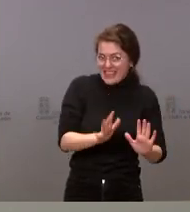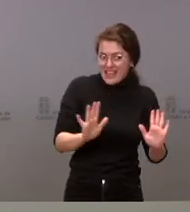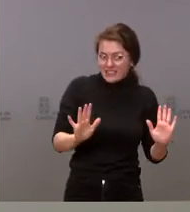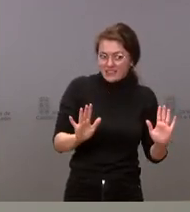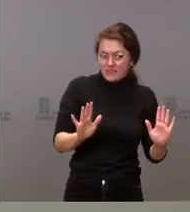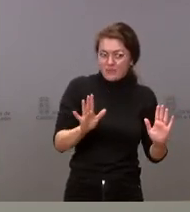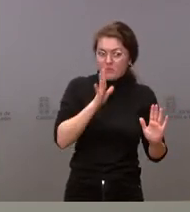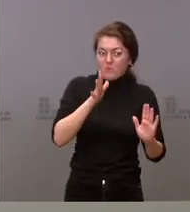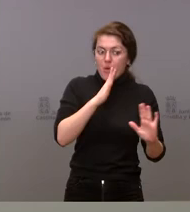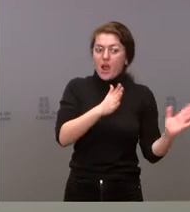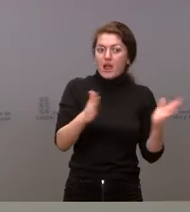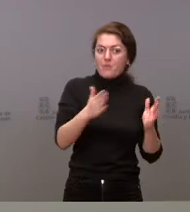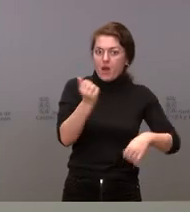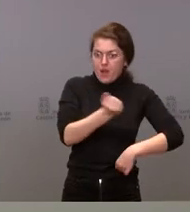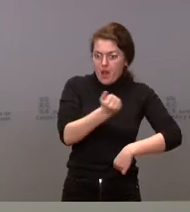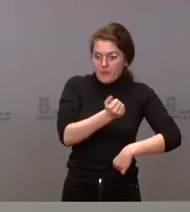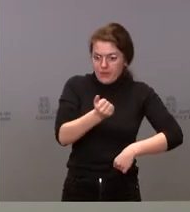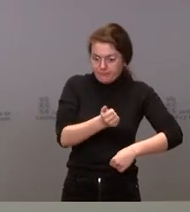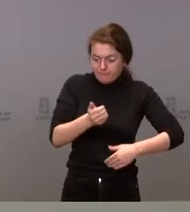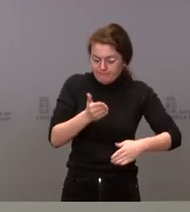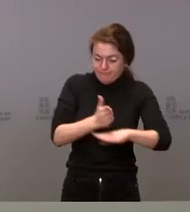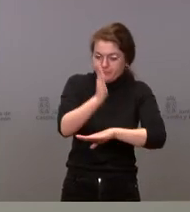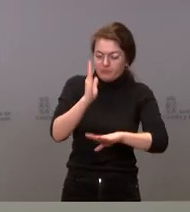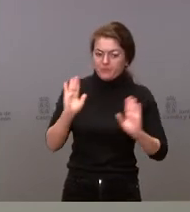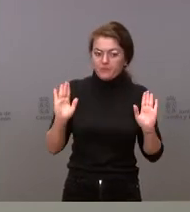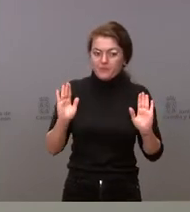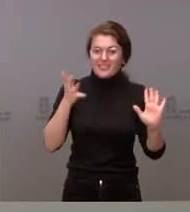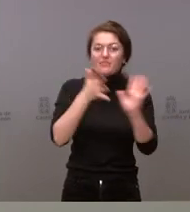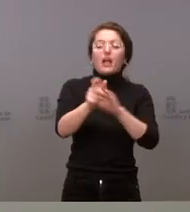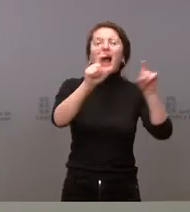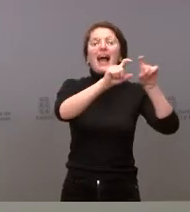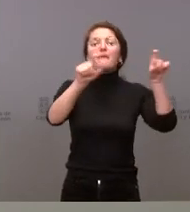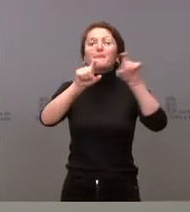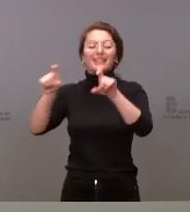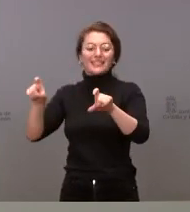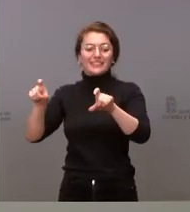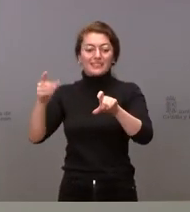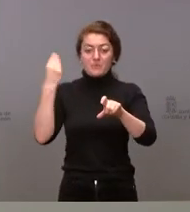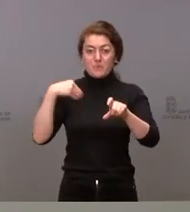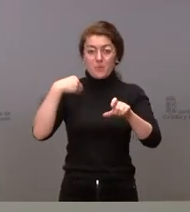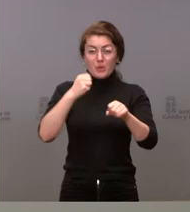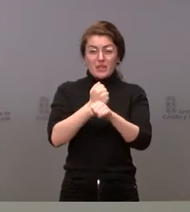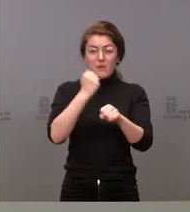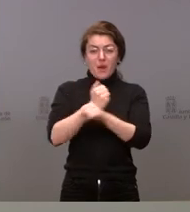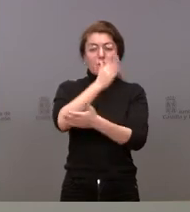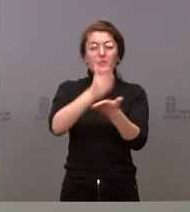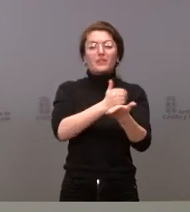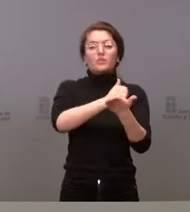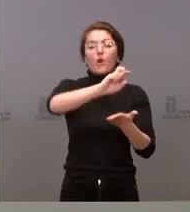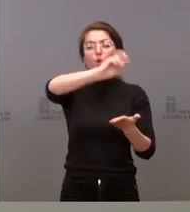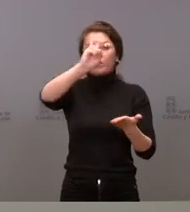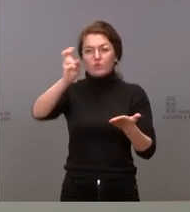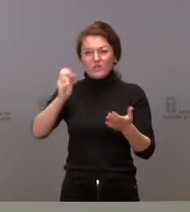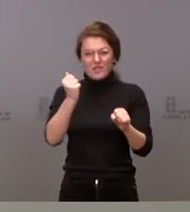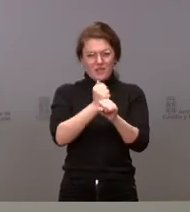periodo navideño intermedio y por lo tanto son empresas que además con otras comunidades autónomas y que tienen experiencia en